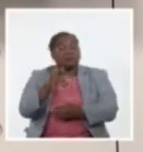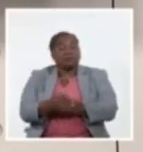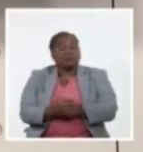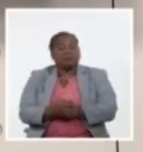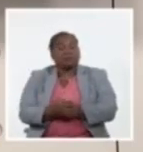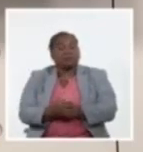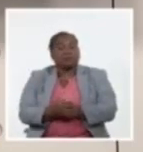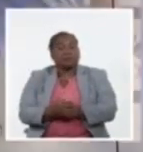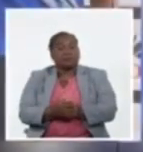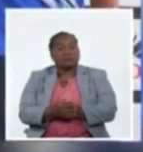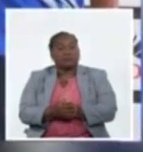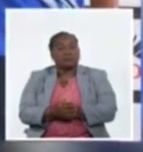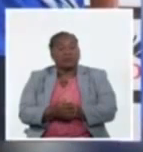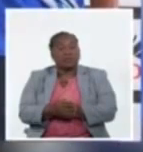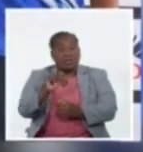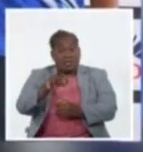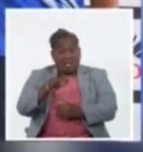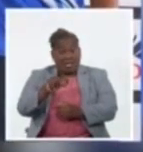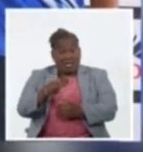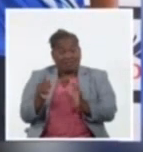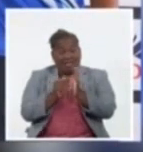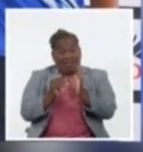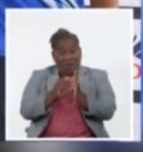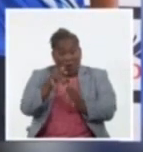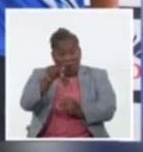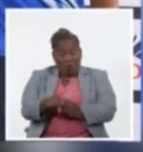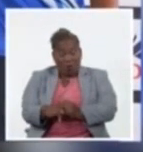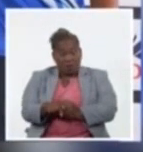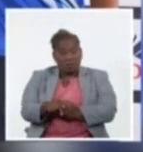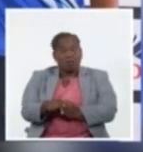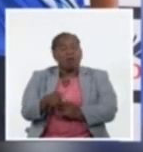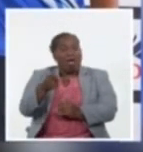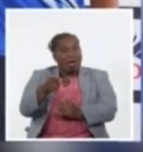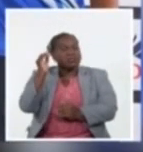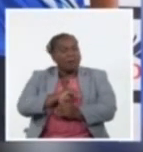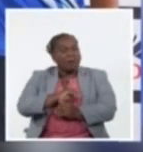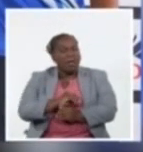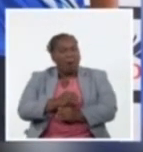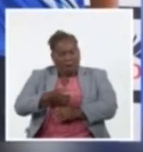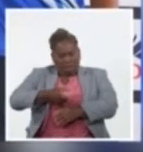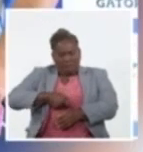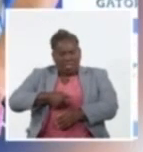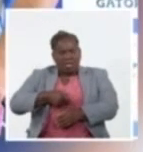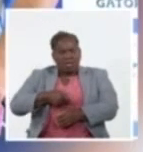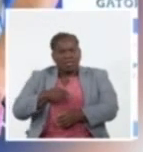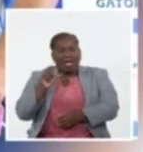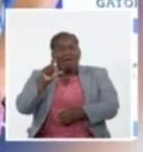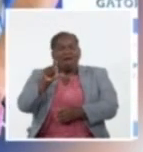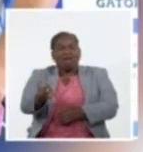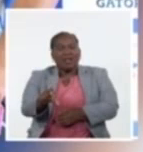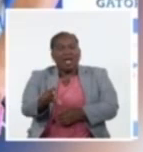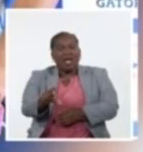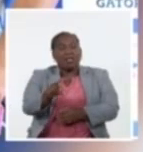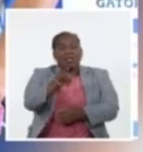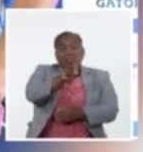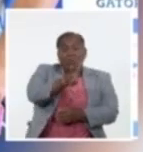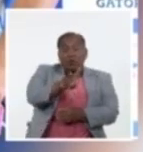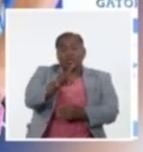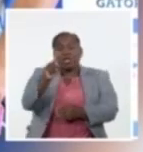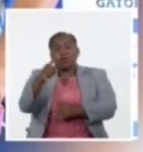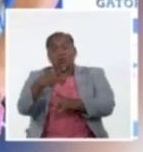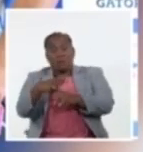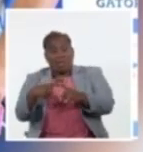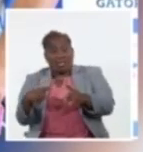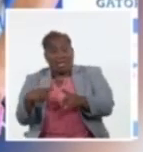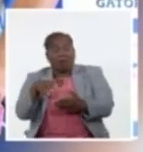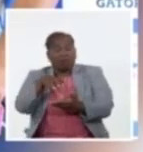de San Salvador. En esta misma tarde se conocerán los medallistas o las medallistas en las finales programadas entre las 12:30 hora